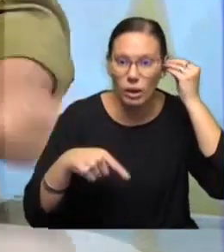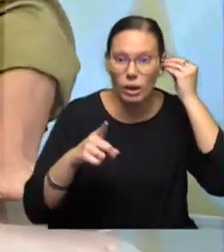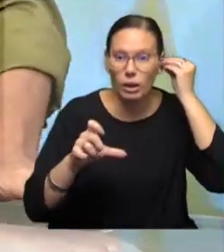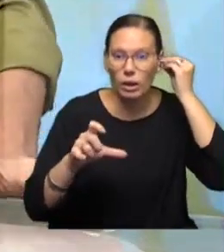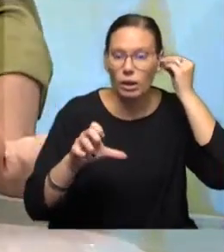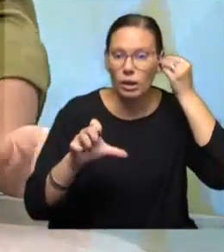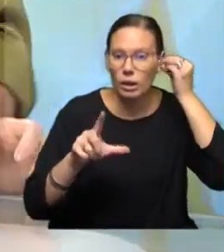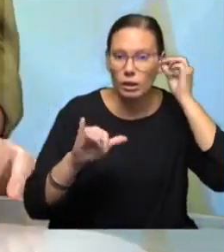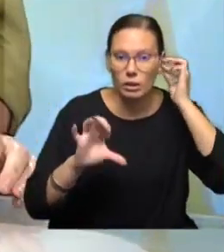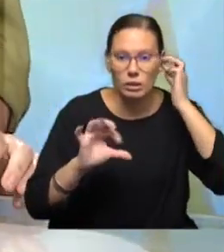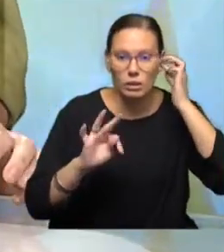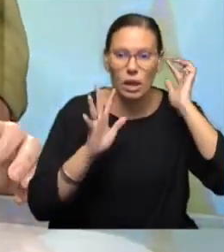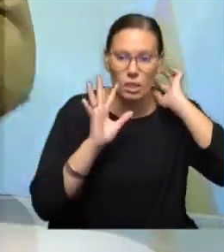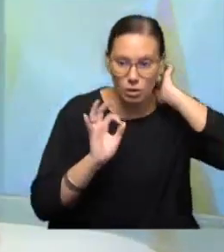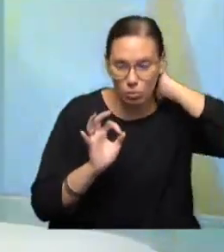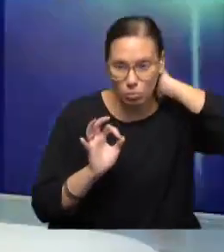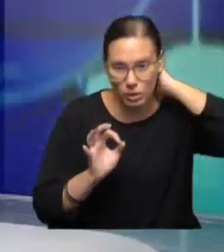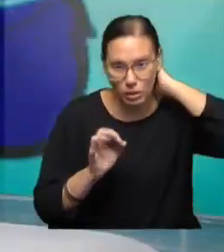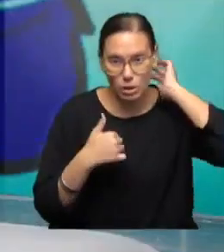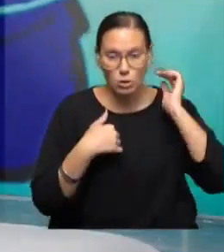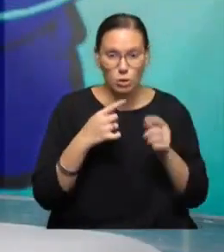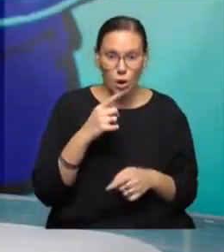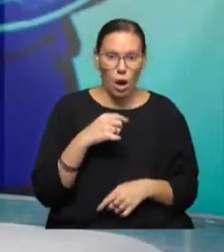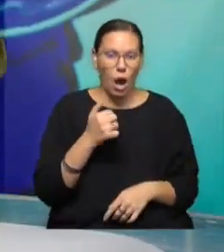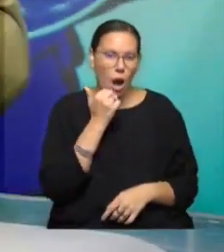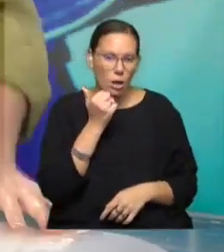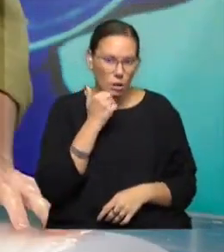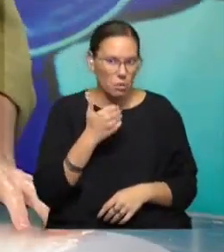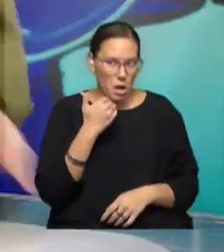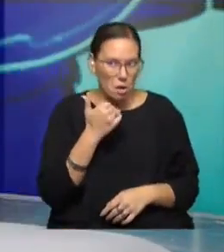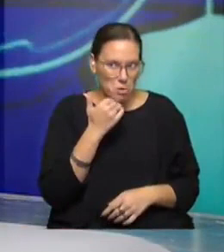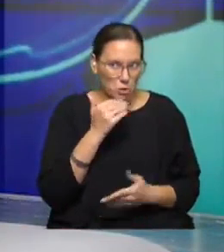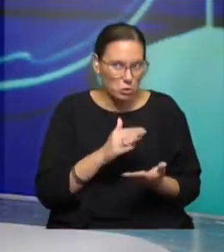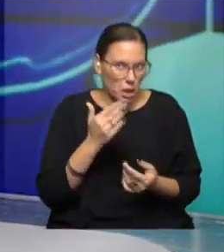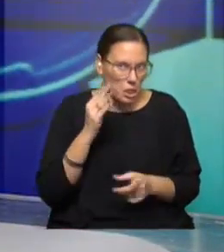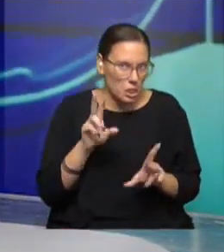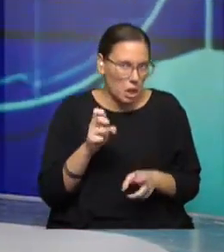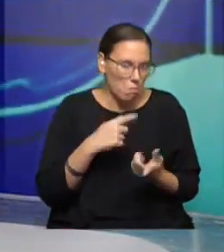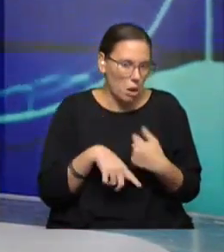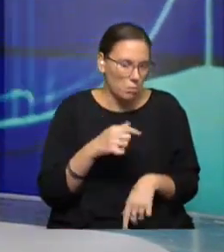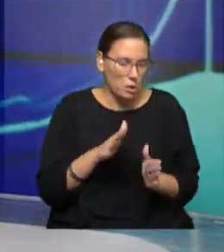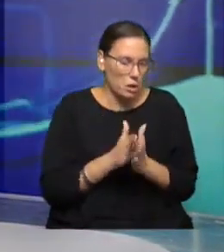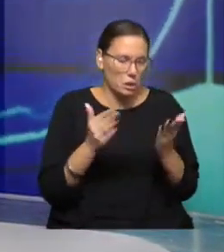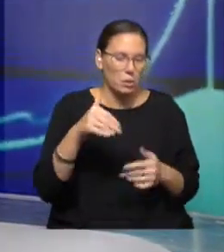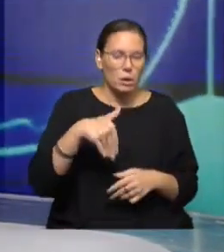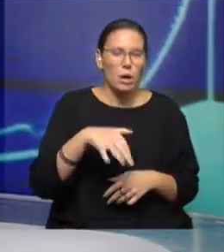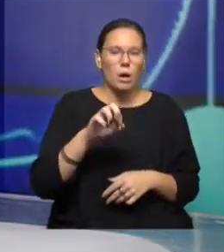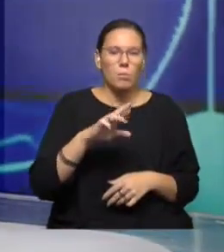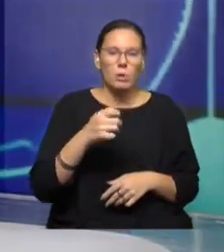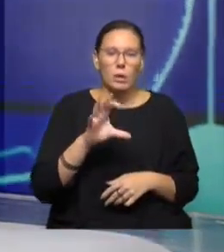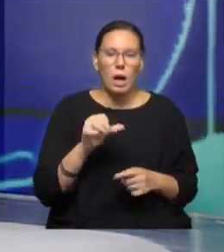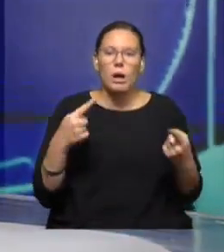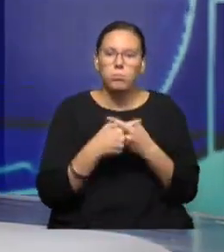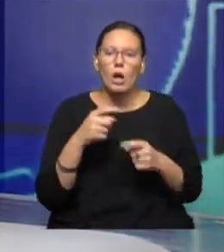me meto así atrevida porque tampoco soy este muy sabionda en el tema pero bueno este libro de Diego Mora es que es Raúl